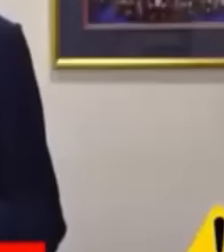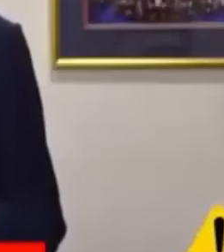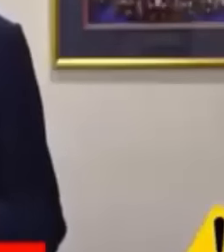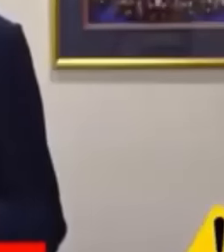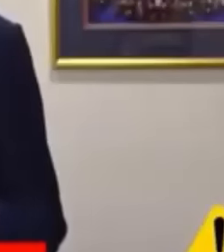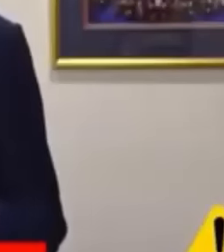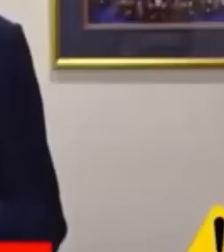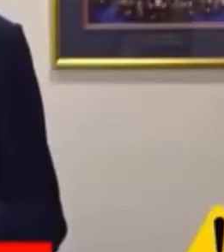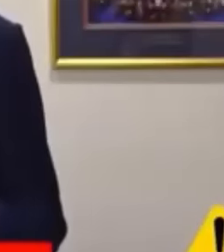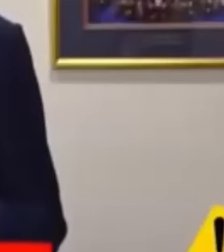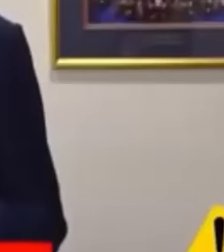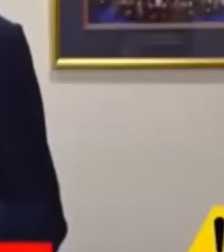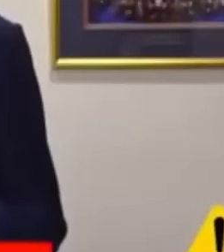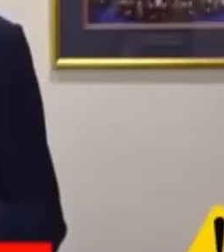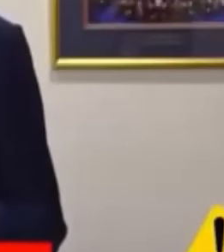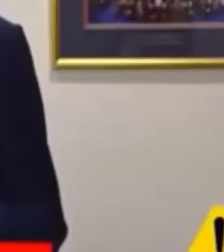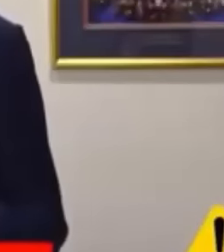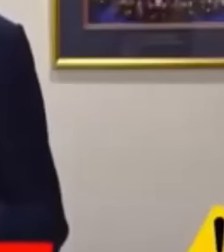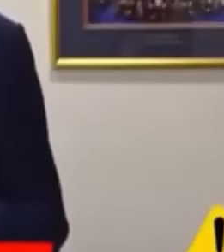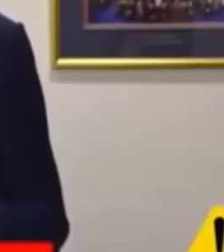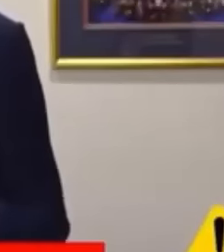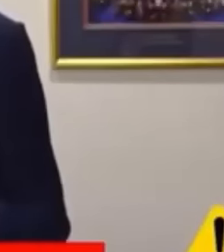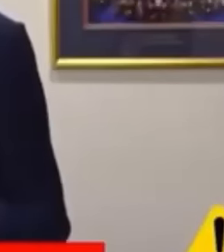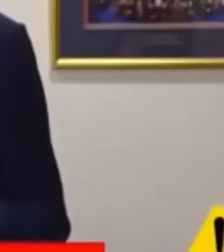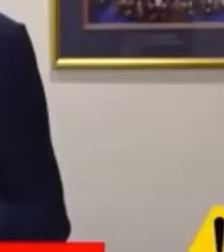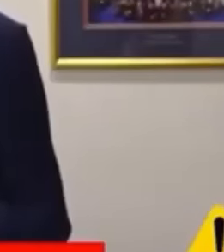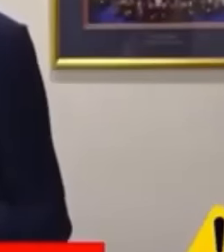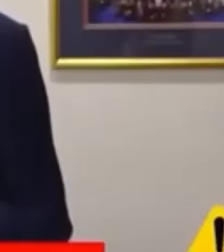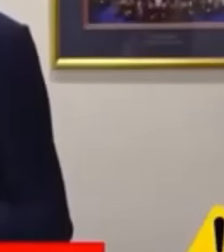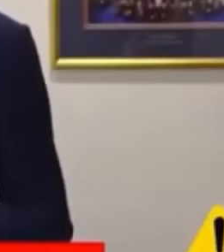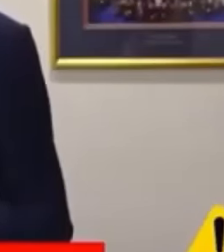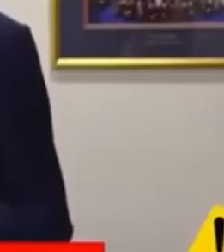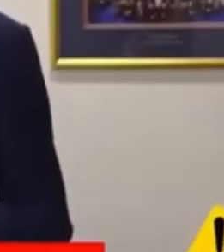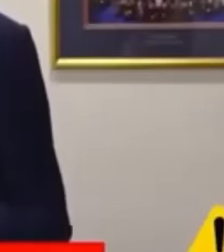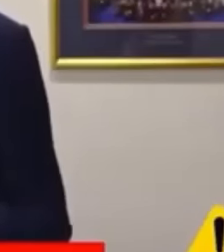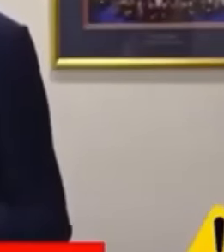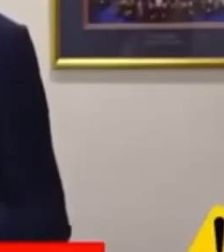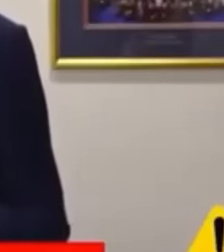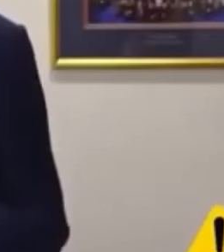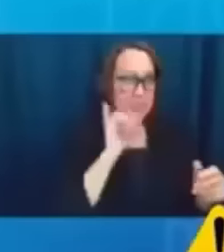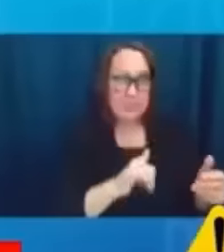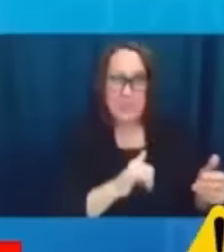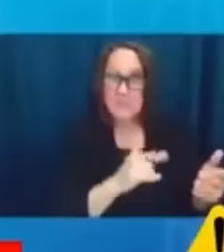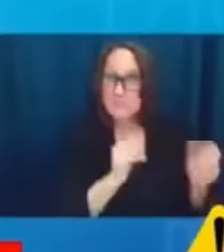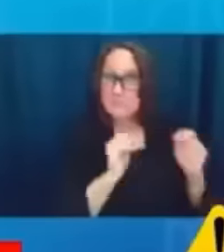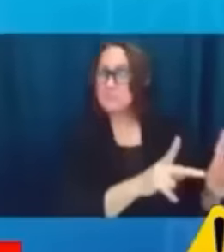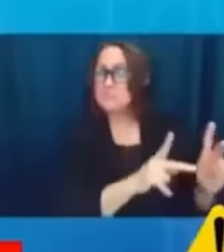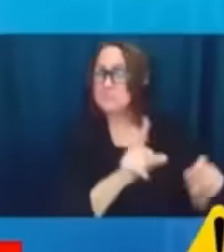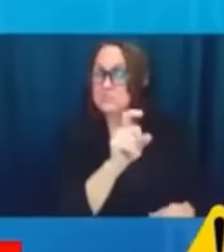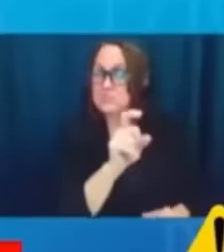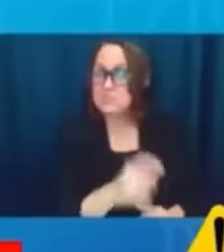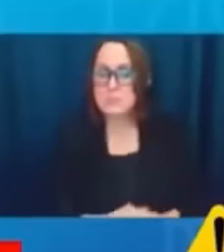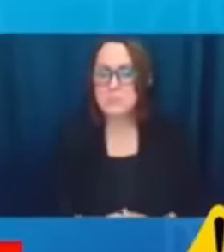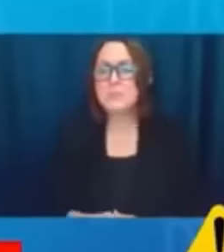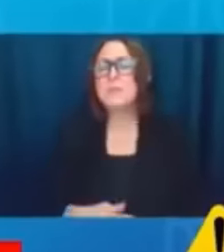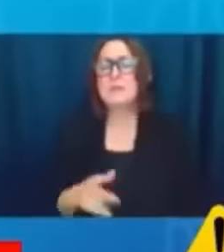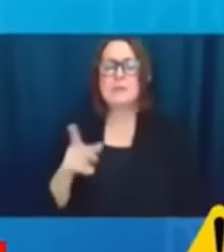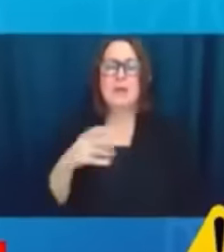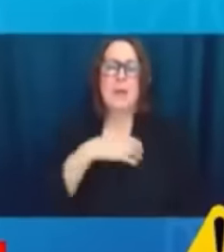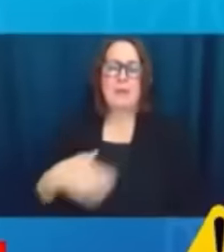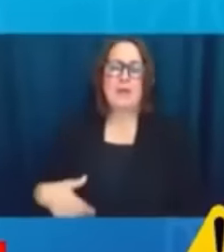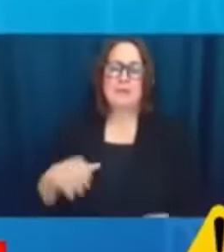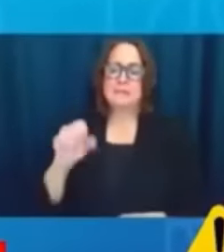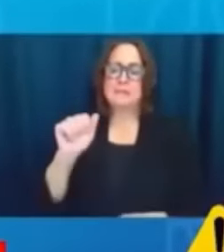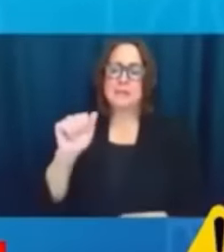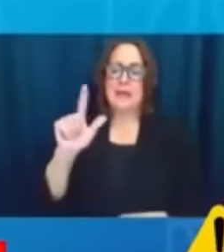está viendo las cosas color de hormiga y ahora sí ni sus amigos los desbancados podrán defender. El embajador Salazar fue muy claro en